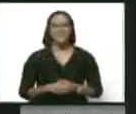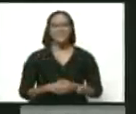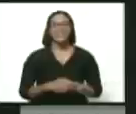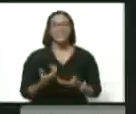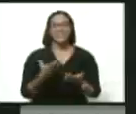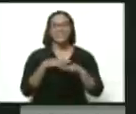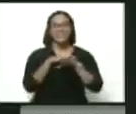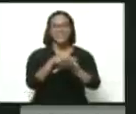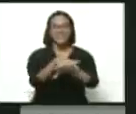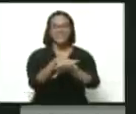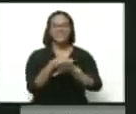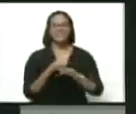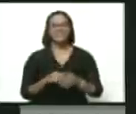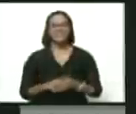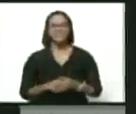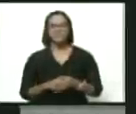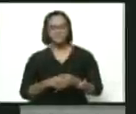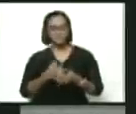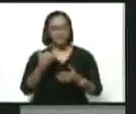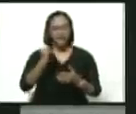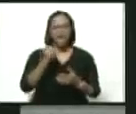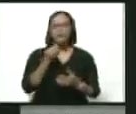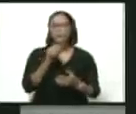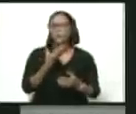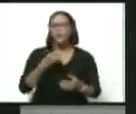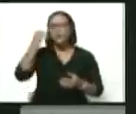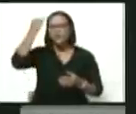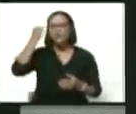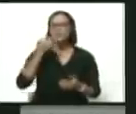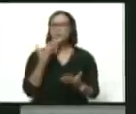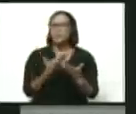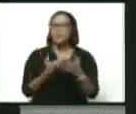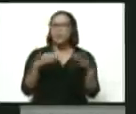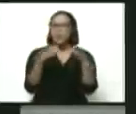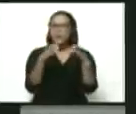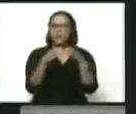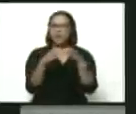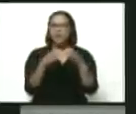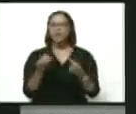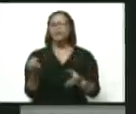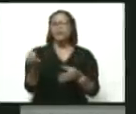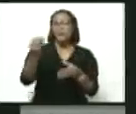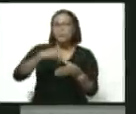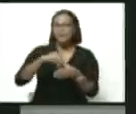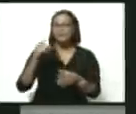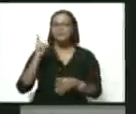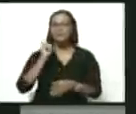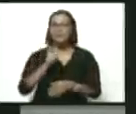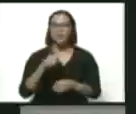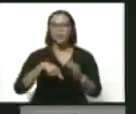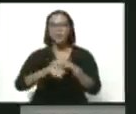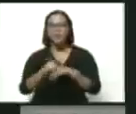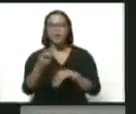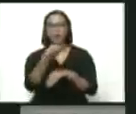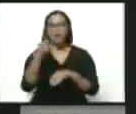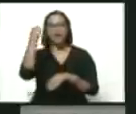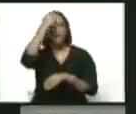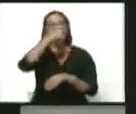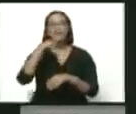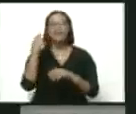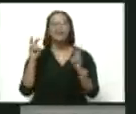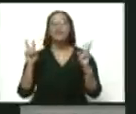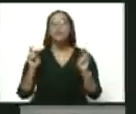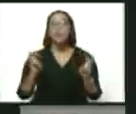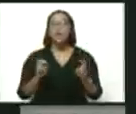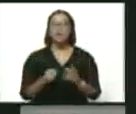de integrarnos. Hay una expectativa buena, presidente, porque yo le he pedido a los compañeros, y además tenemos que ir a buscar caras nuevas en